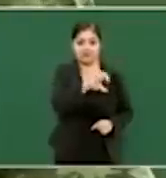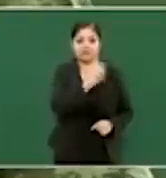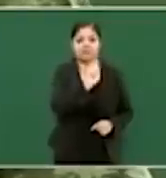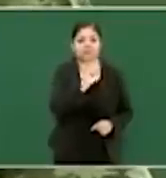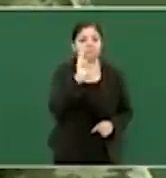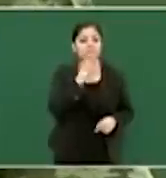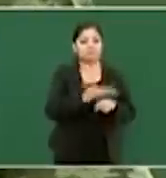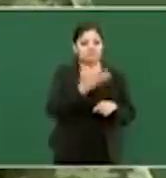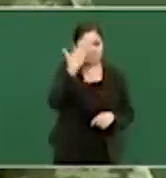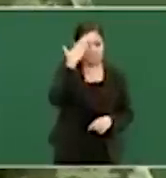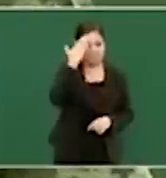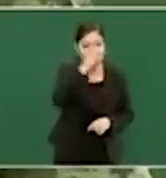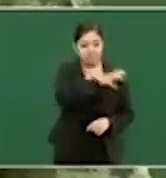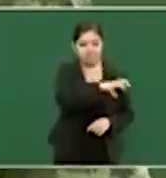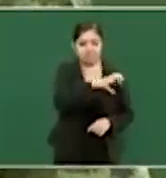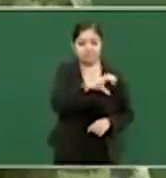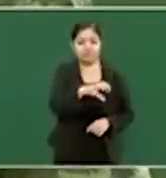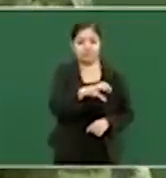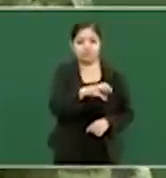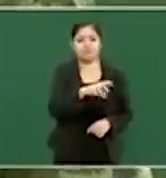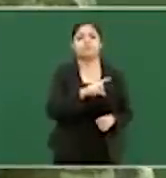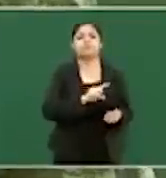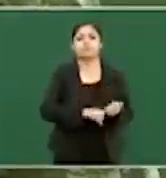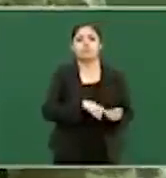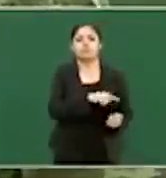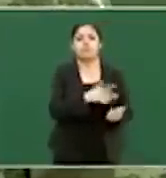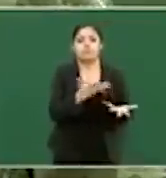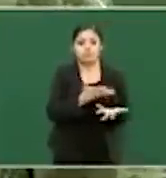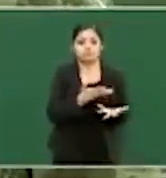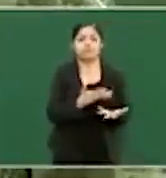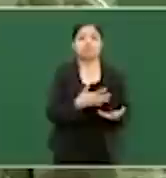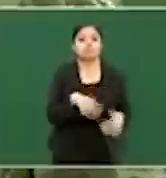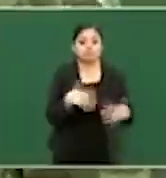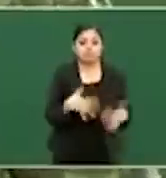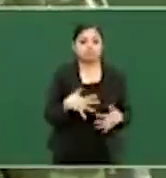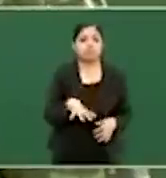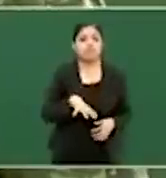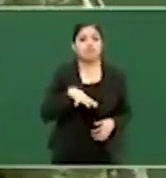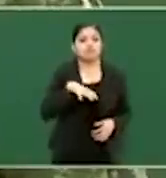coordinaciones se está realizando un esfuerzo extra.